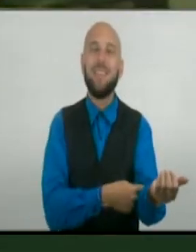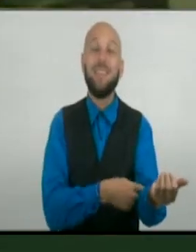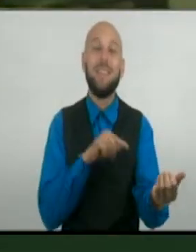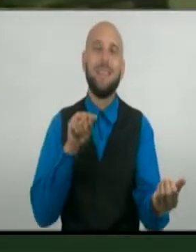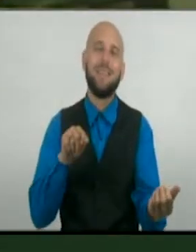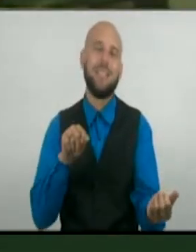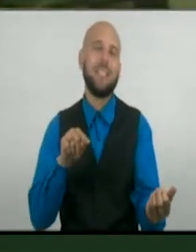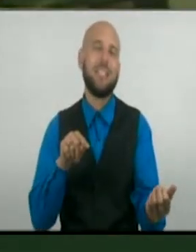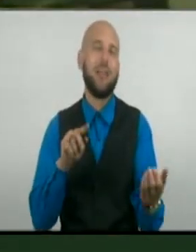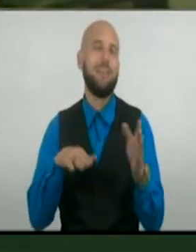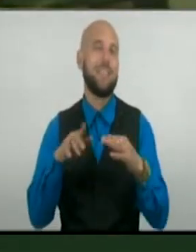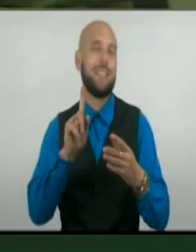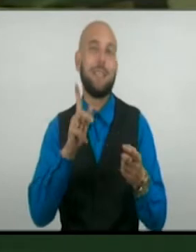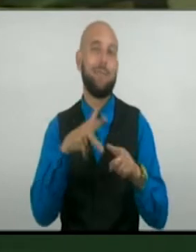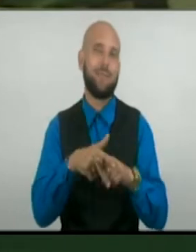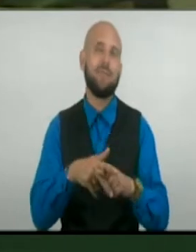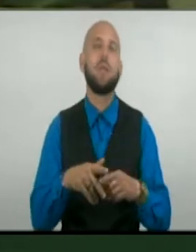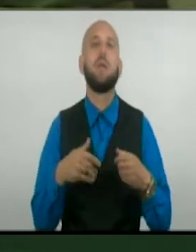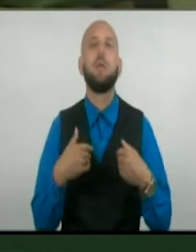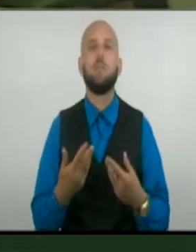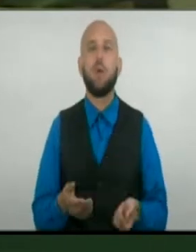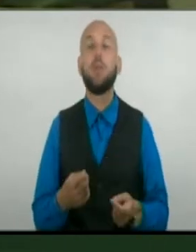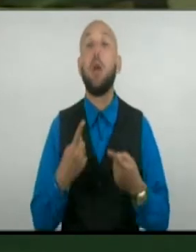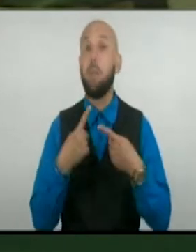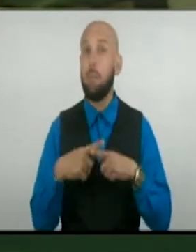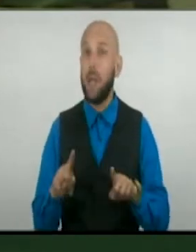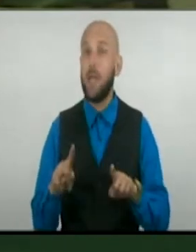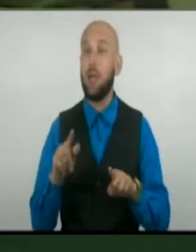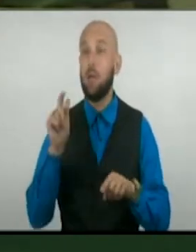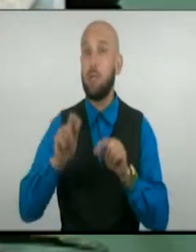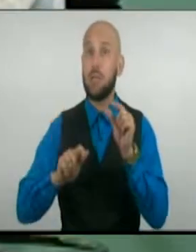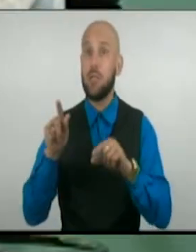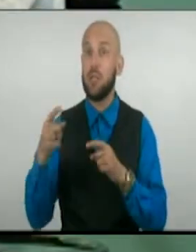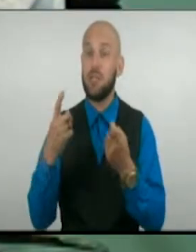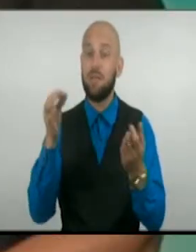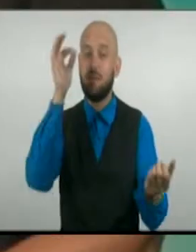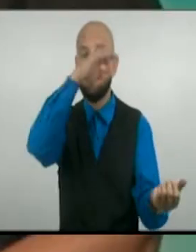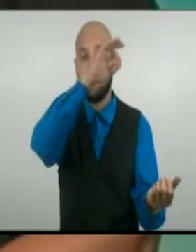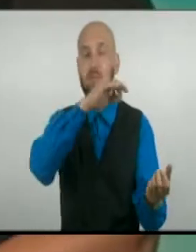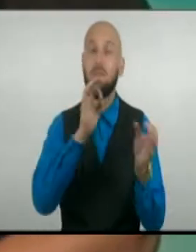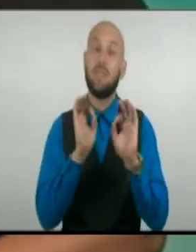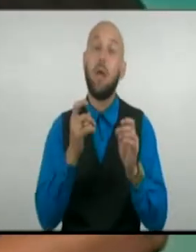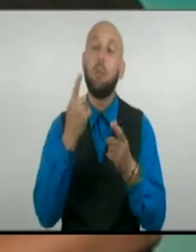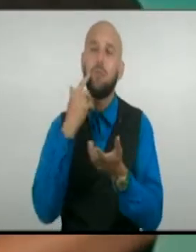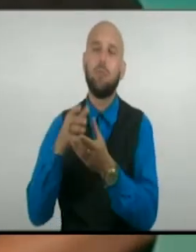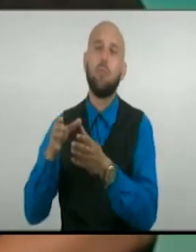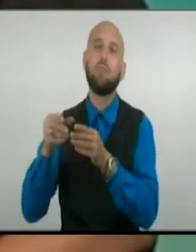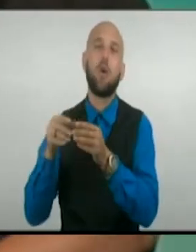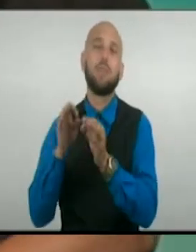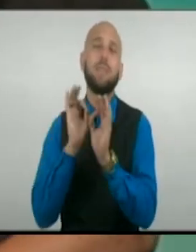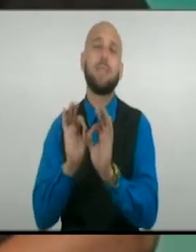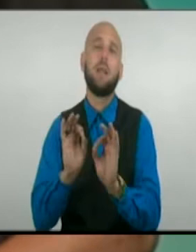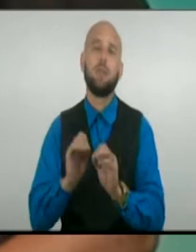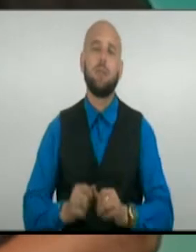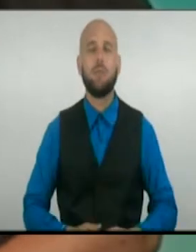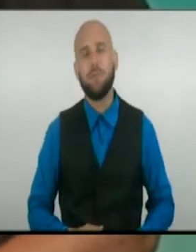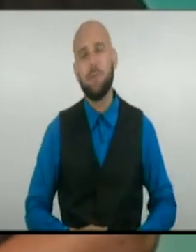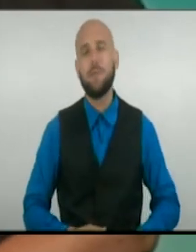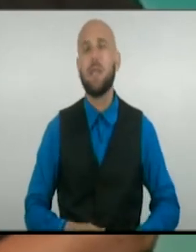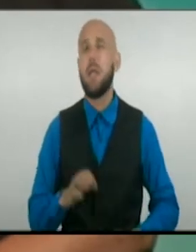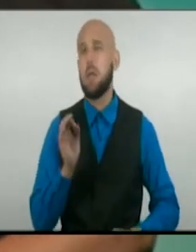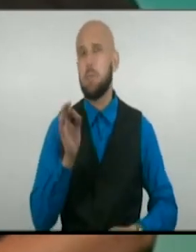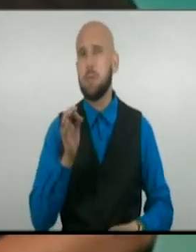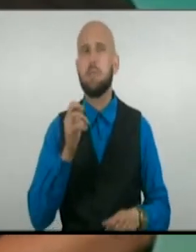dársela al está se va con el componente que necesita ser transfundido para eso supongo yo que hay un nivel de colaboración